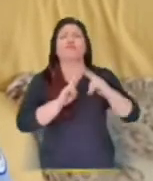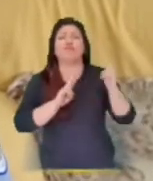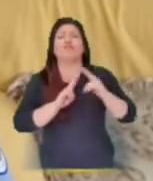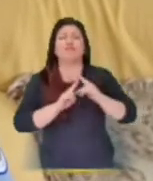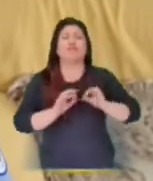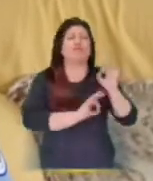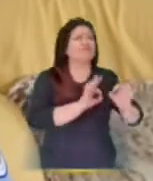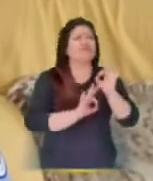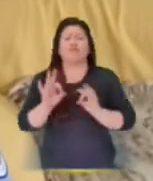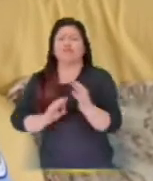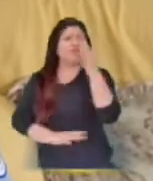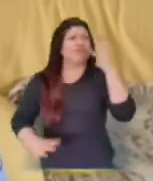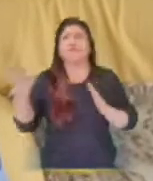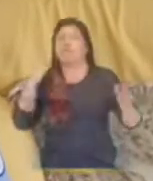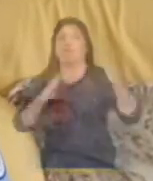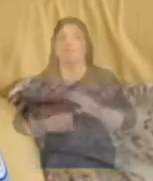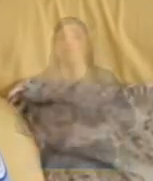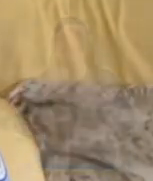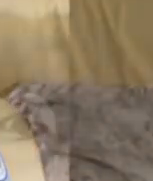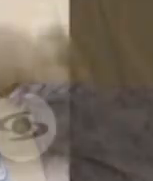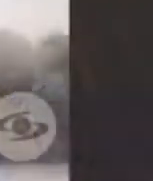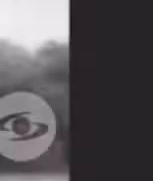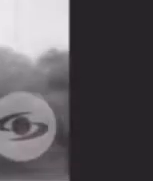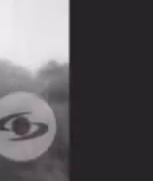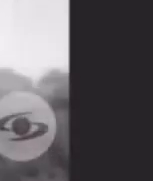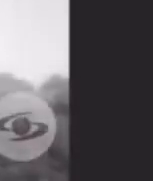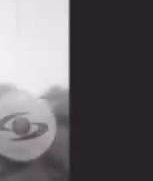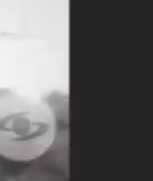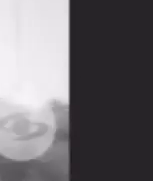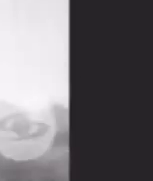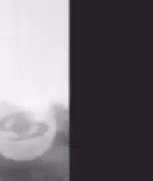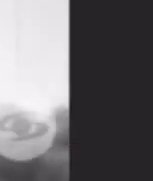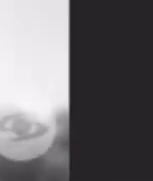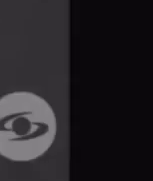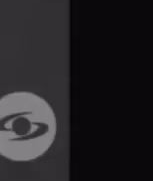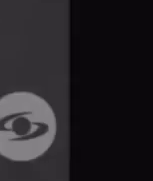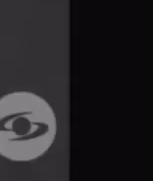como capas en todo el país, pero recorrí Magdalena.